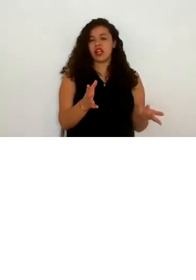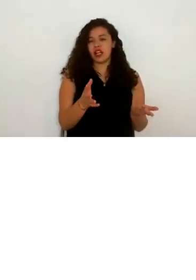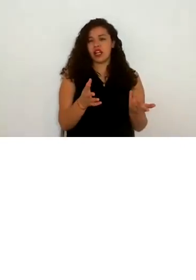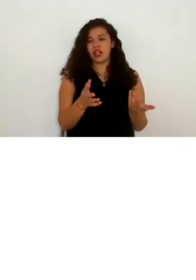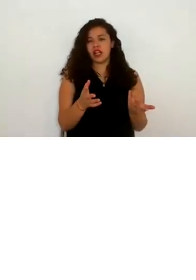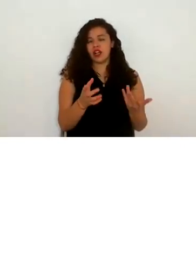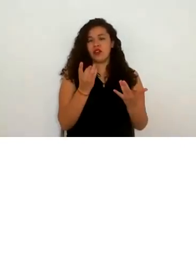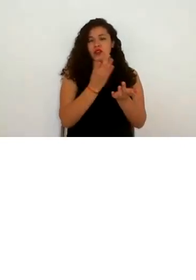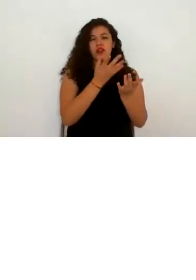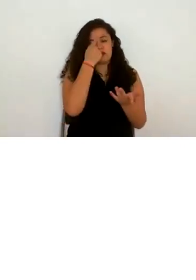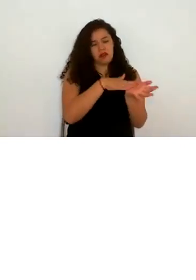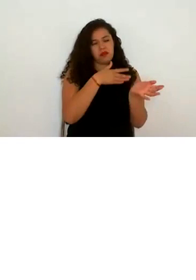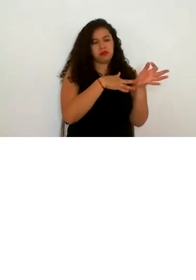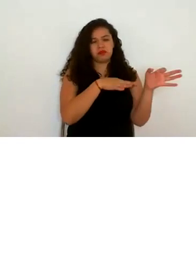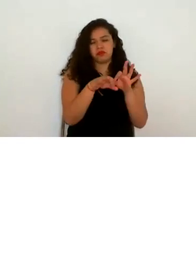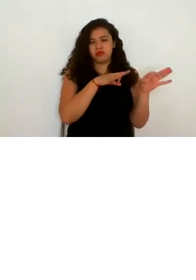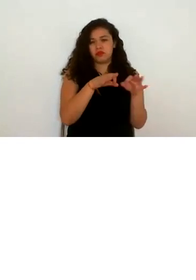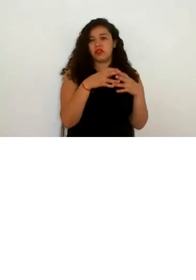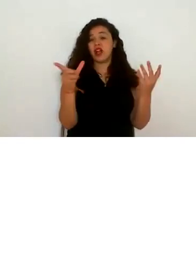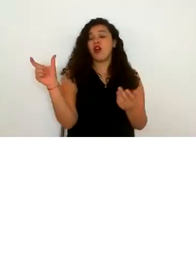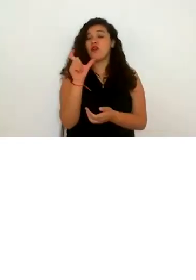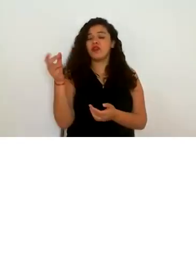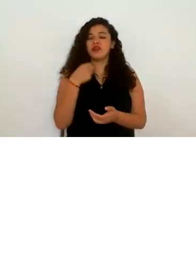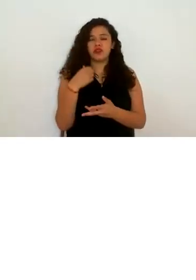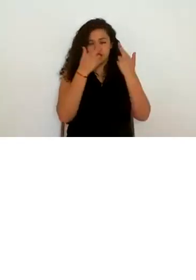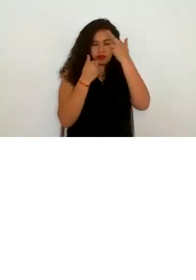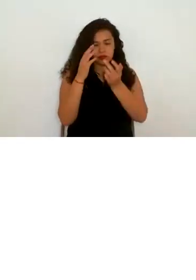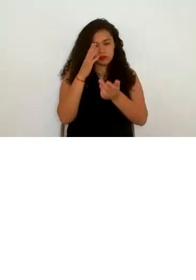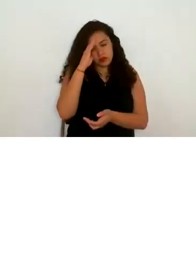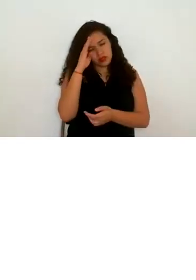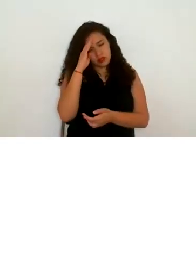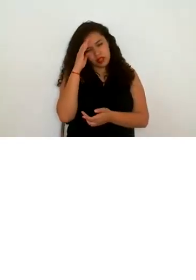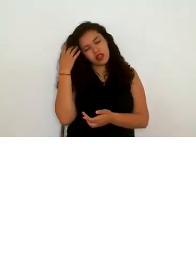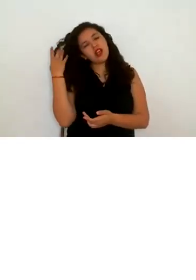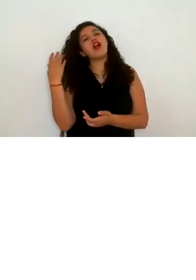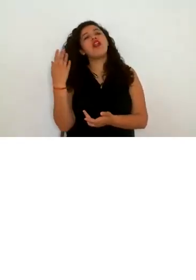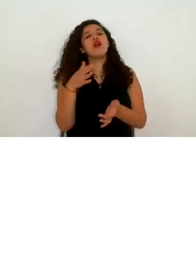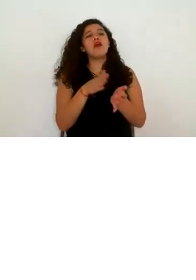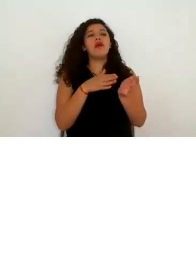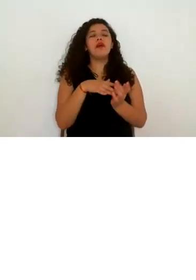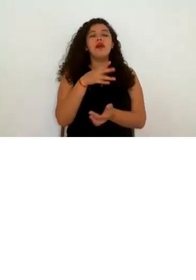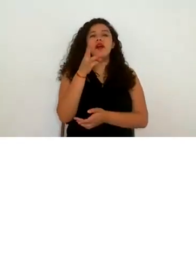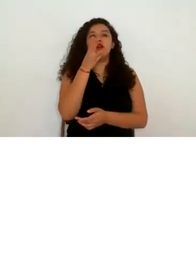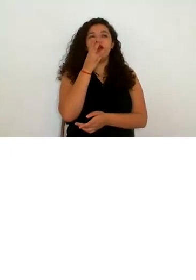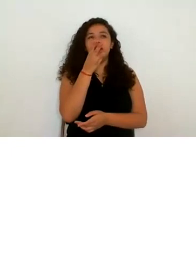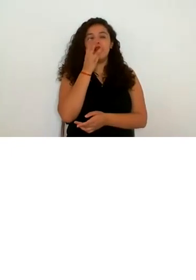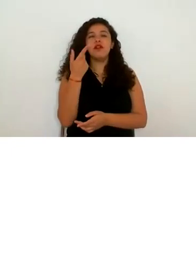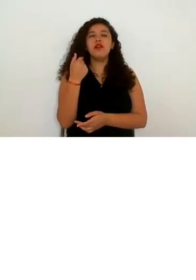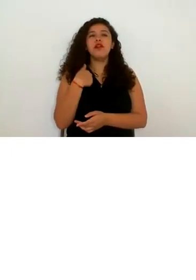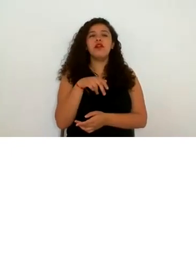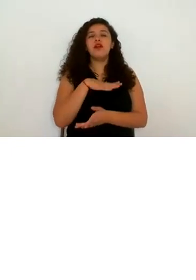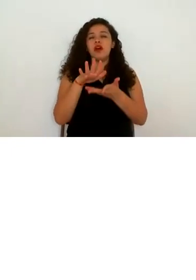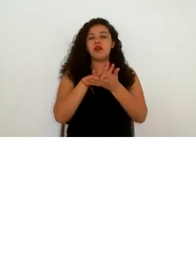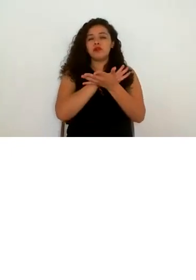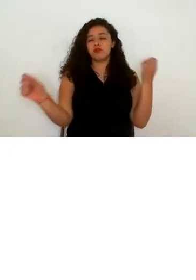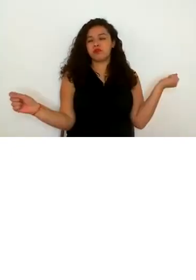documentos de trabajo. Y de hecho, cuando hacemos una valoración, los documentos en Word son los que podríamos eliminar